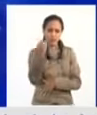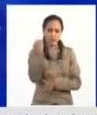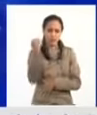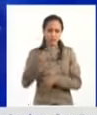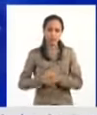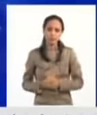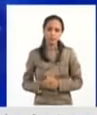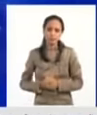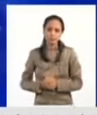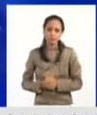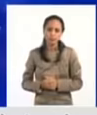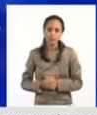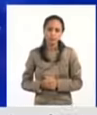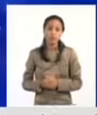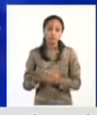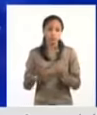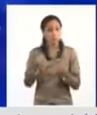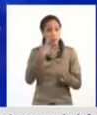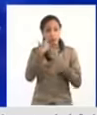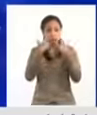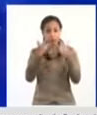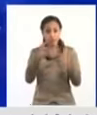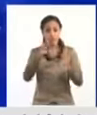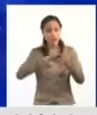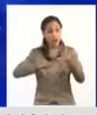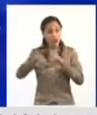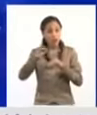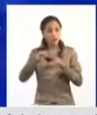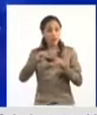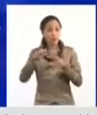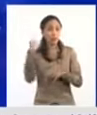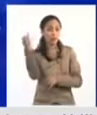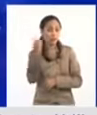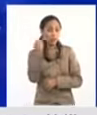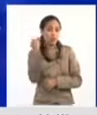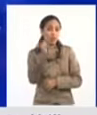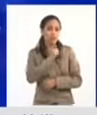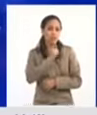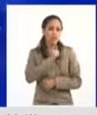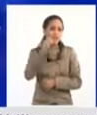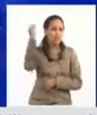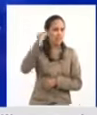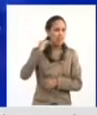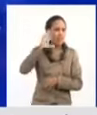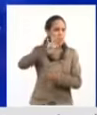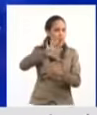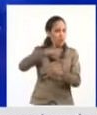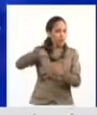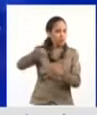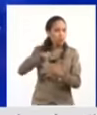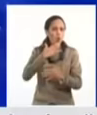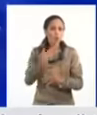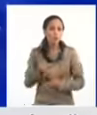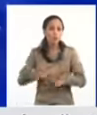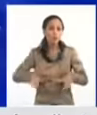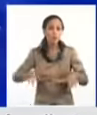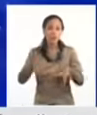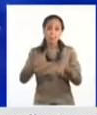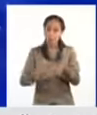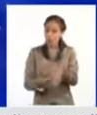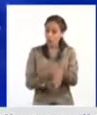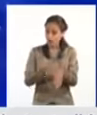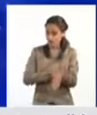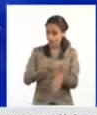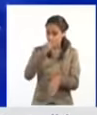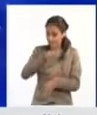muy válido, doctor, porque muchos televidentes hablan de cómo se encuentra hoy la región, pero vamos antes a una pausa. Correcto.